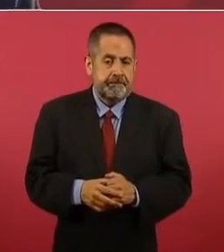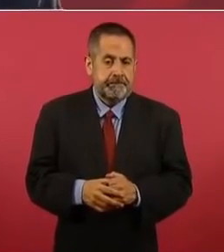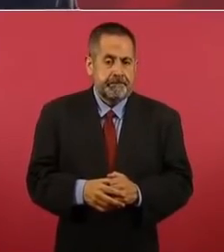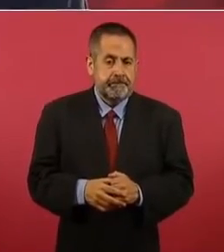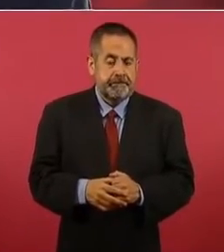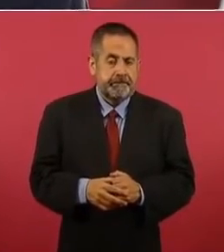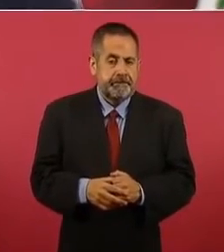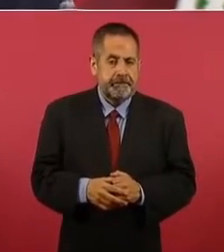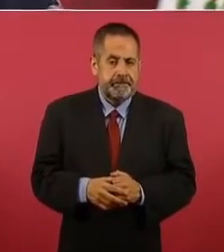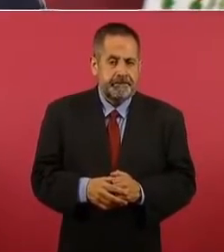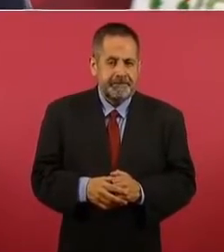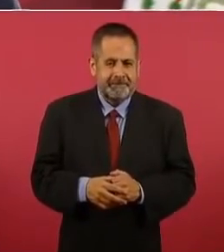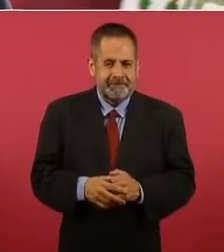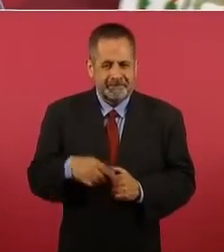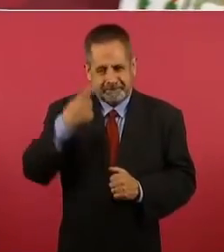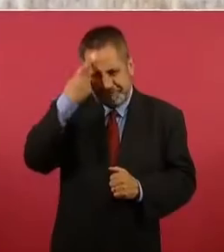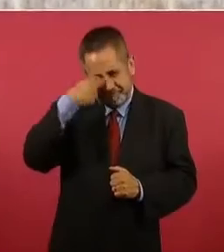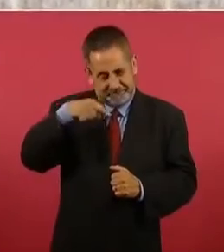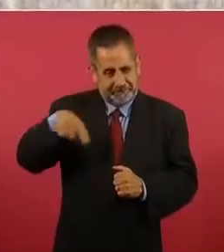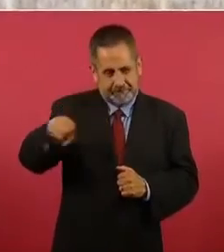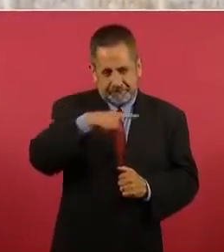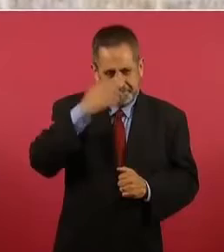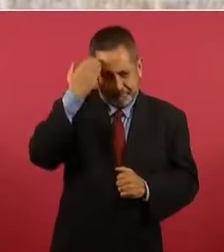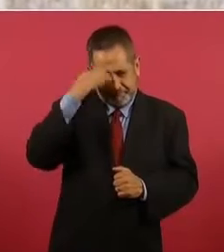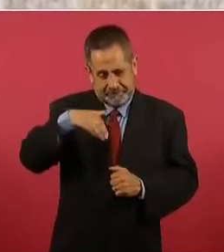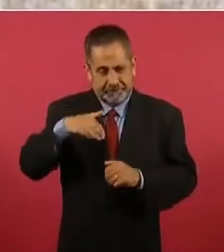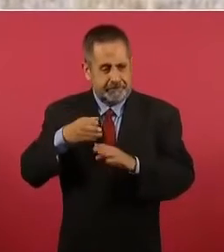tener los antecedentes,